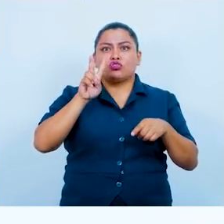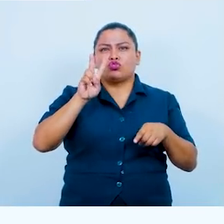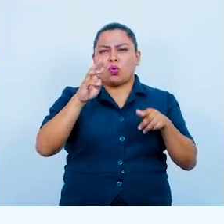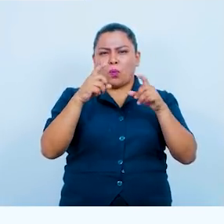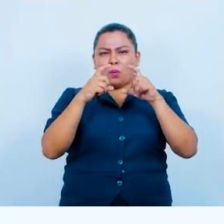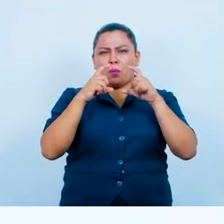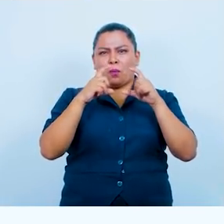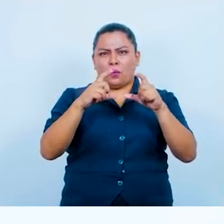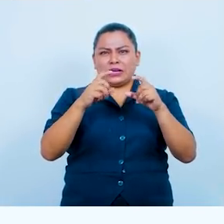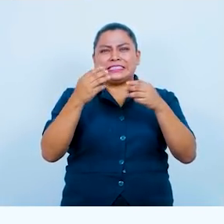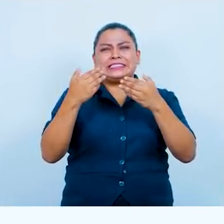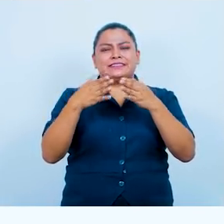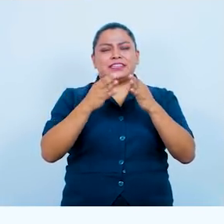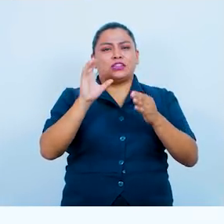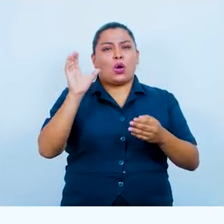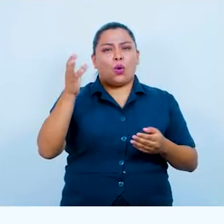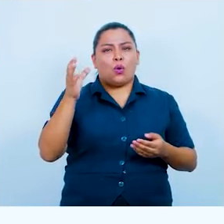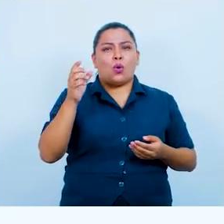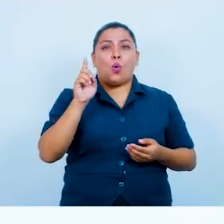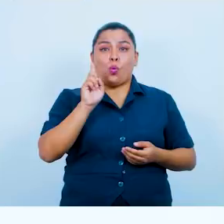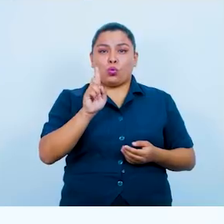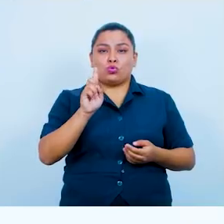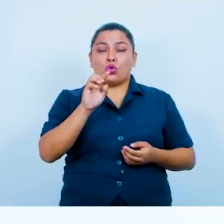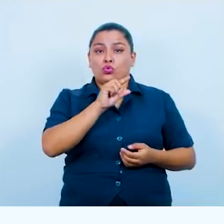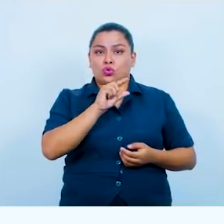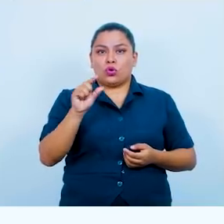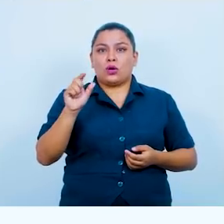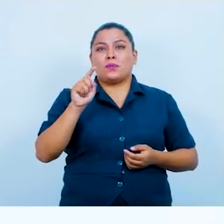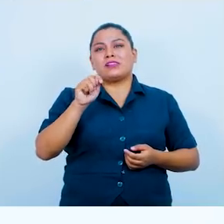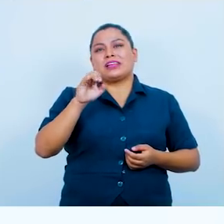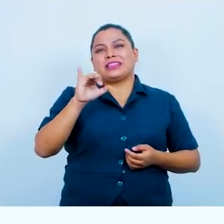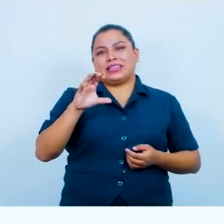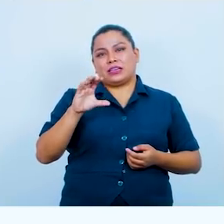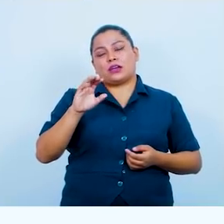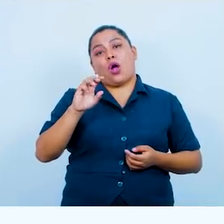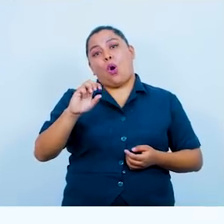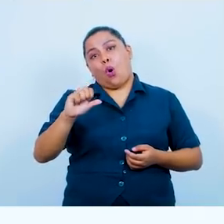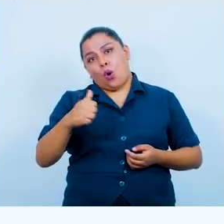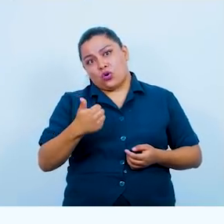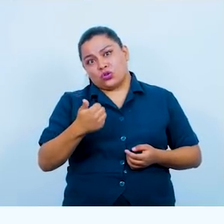de diferentes colores, uno que diga TIC y otro TAC.